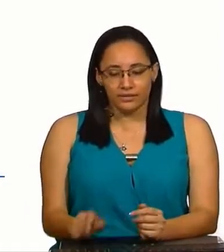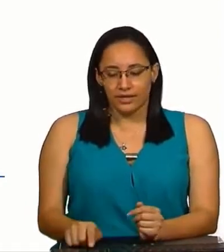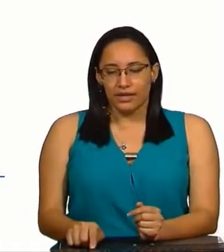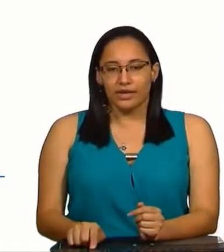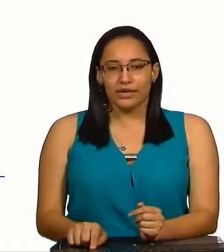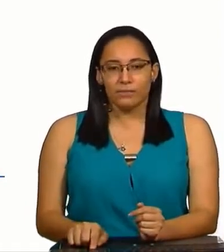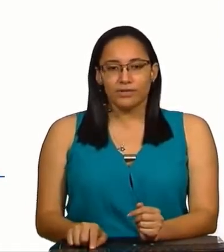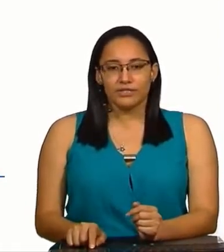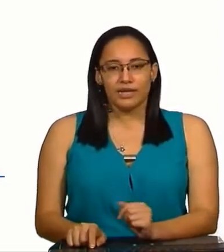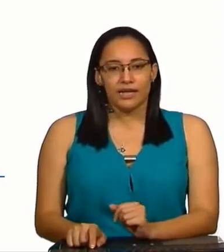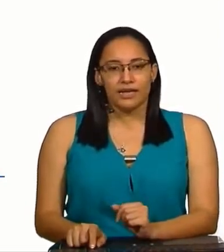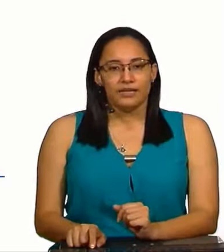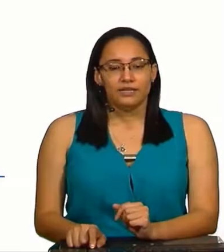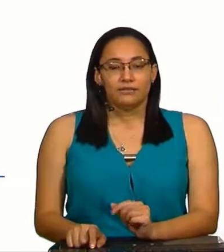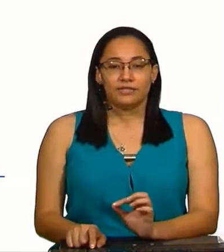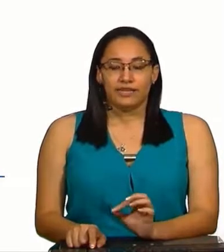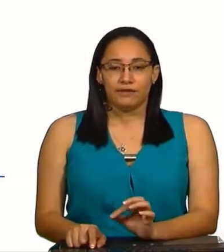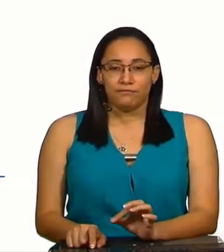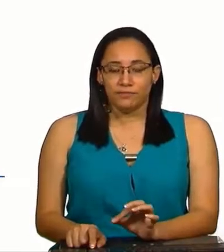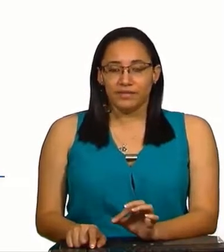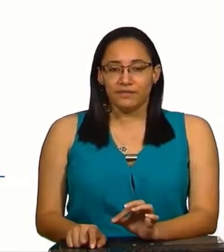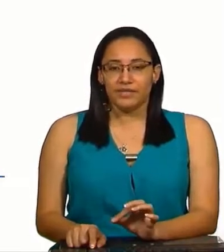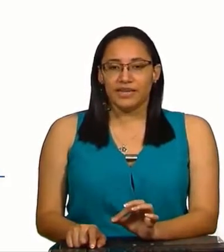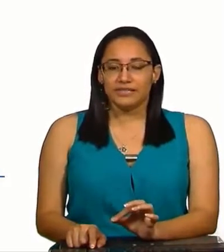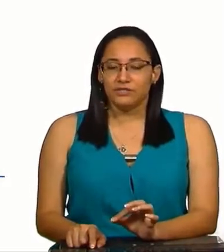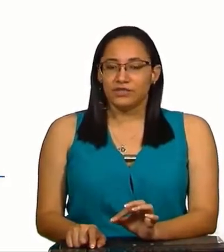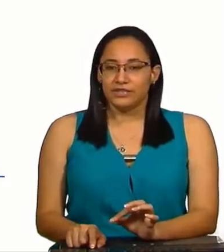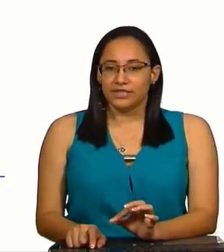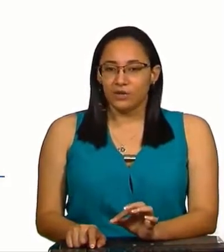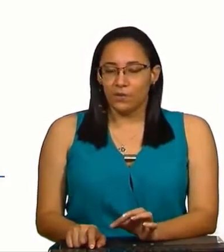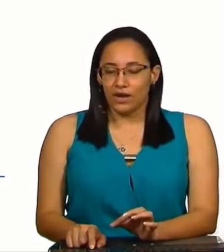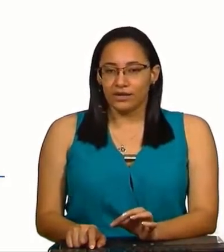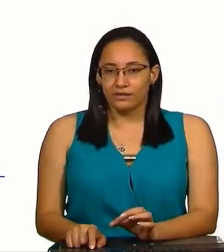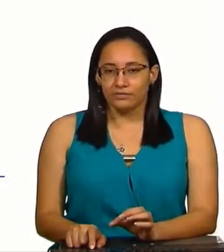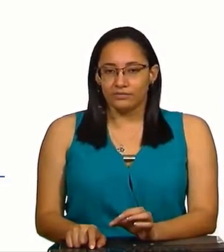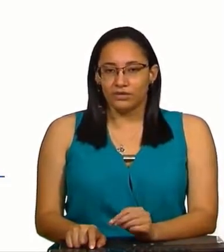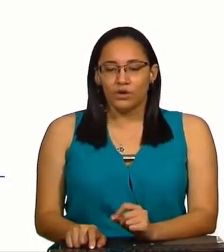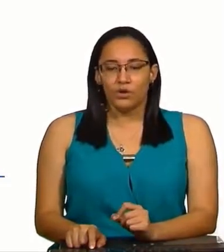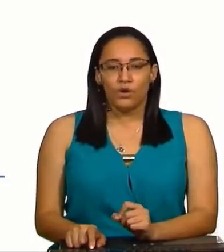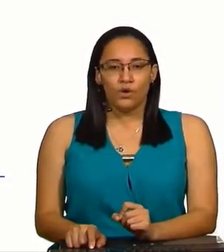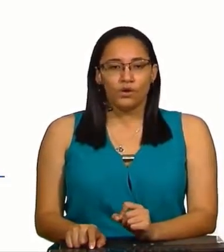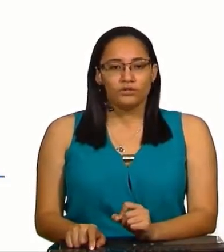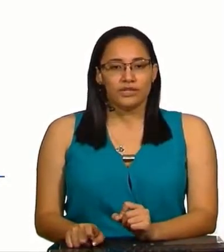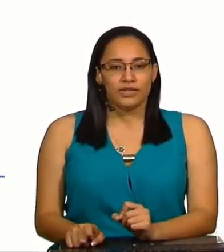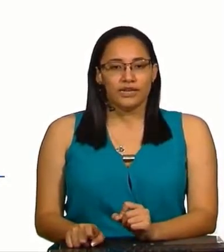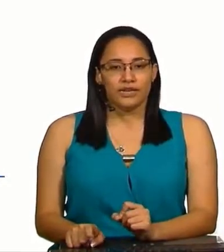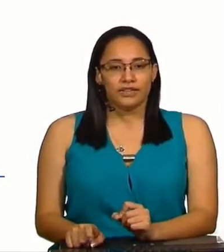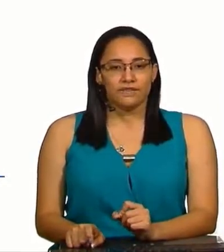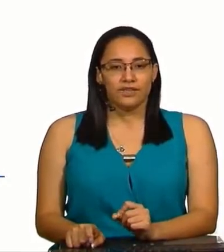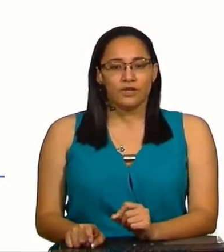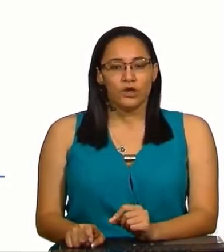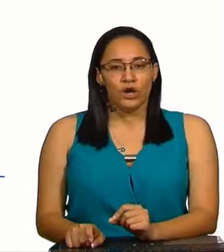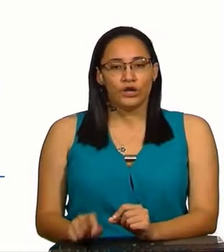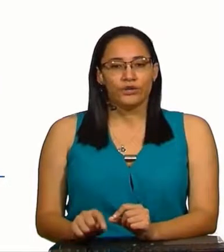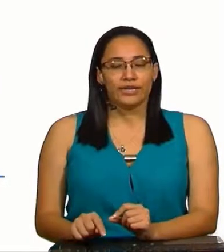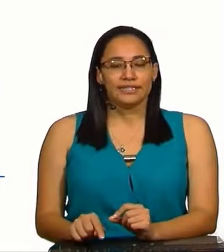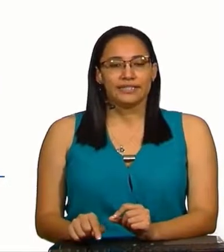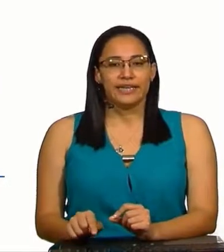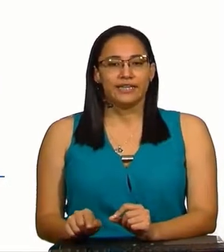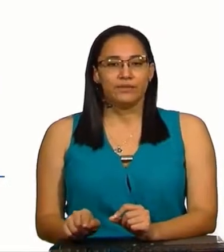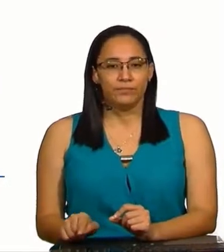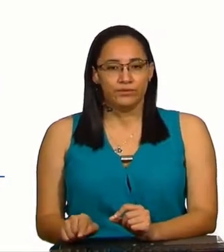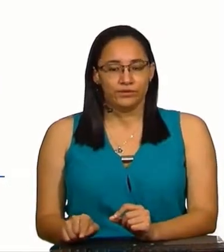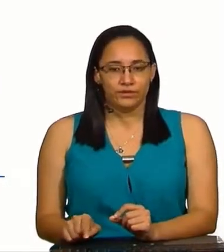one? La respuesta sería afirmativa, yes, you can take one. O sería negativa, no, you